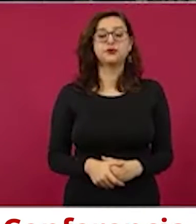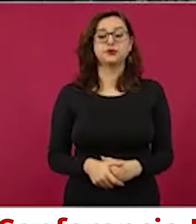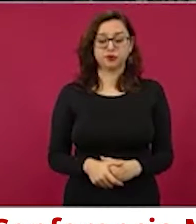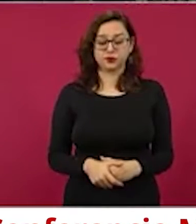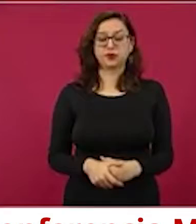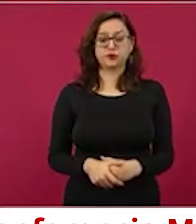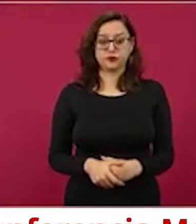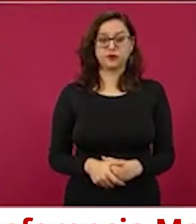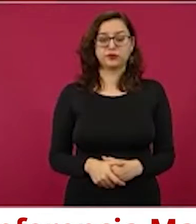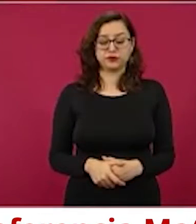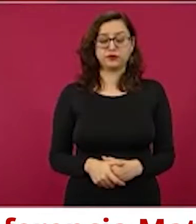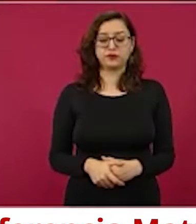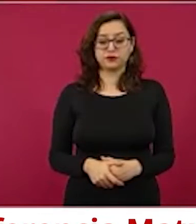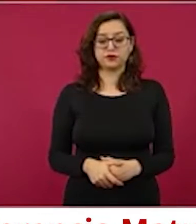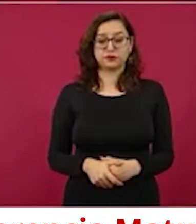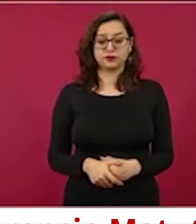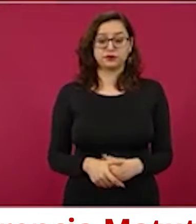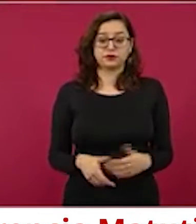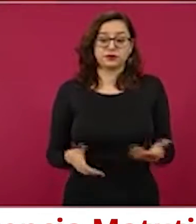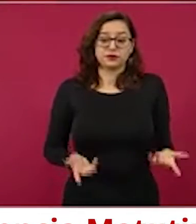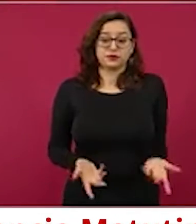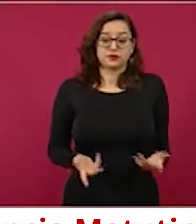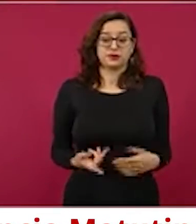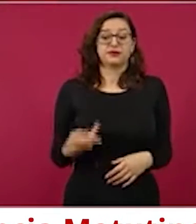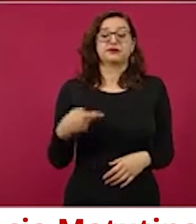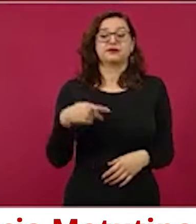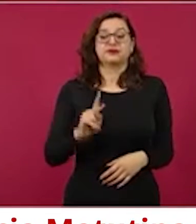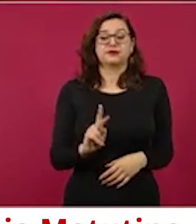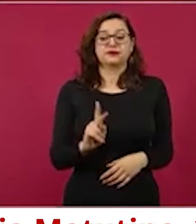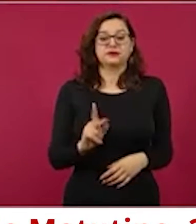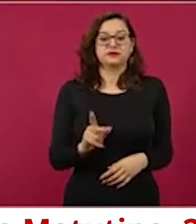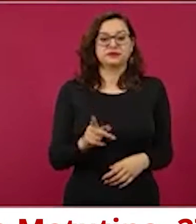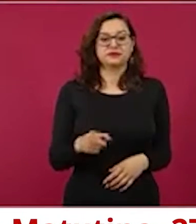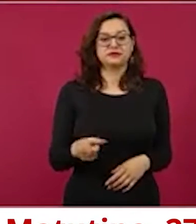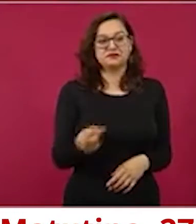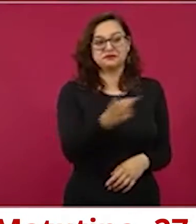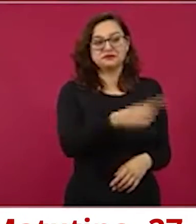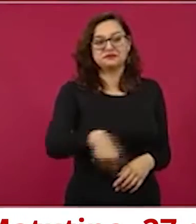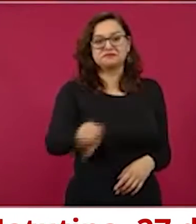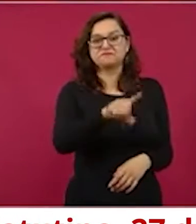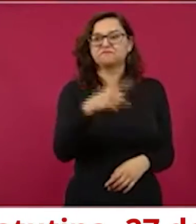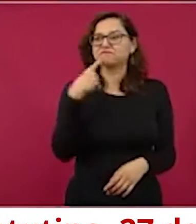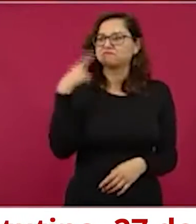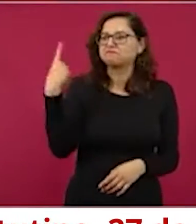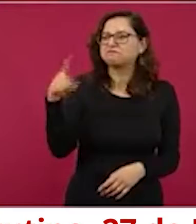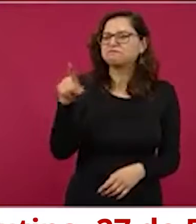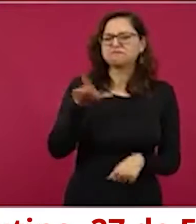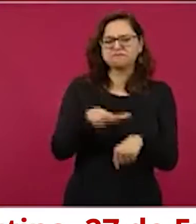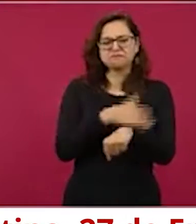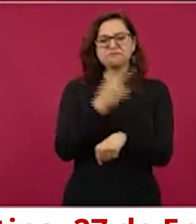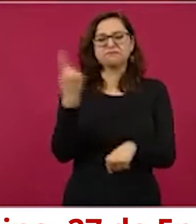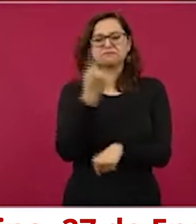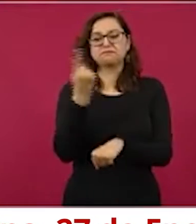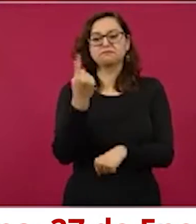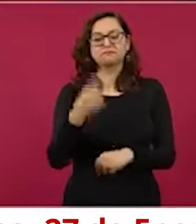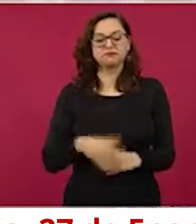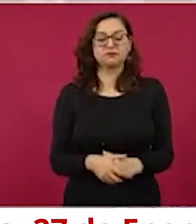pero es desde luego producto del rencor, del odio